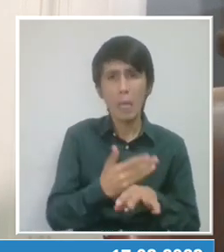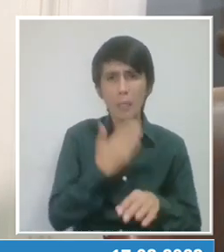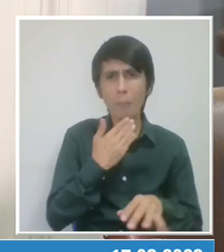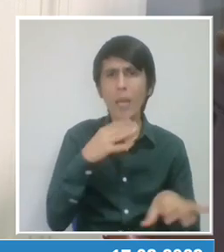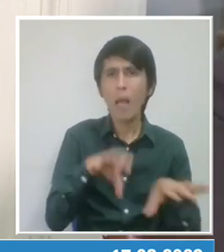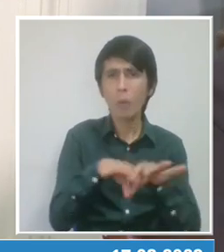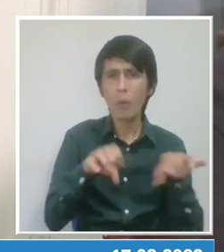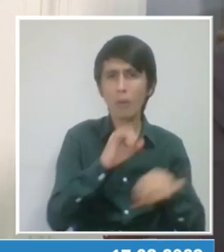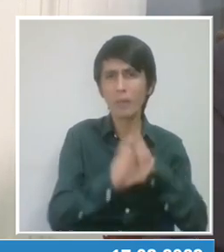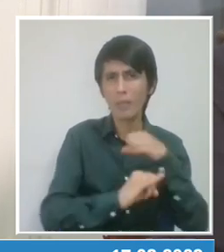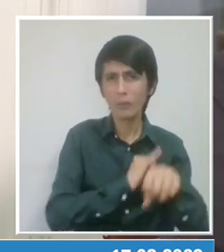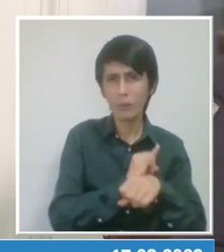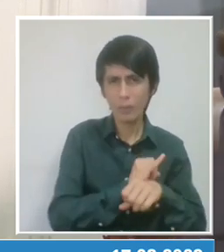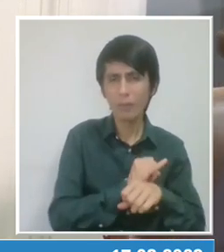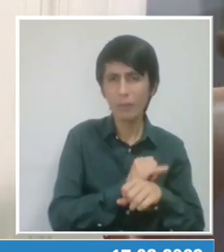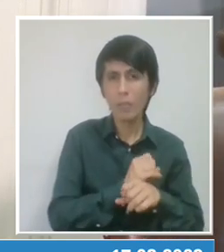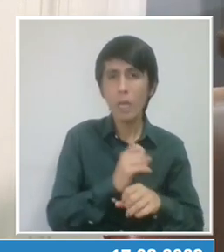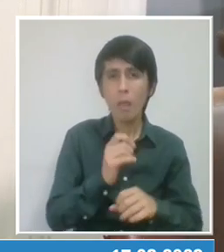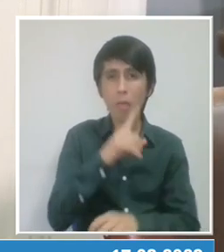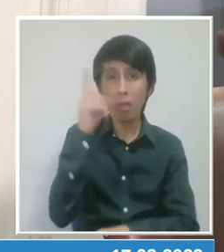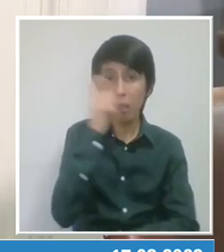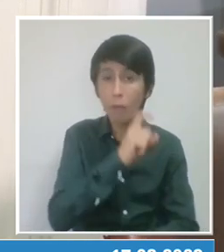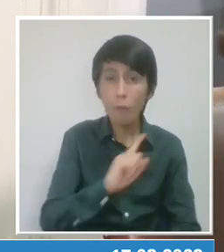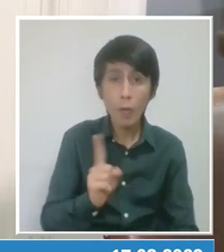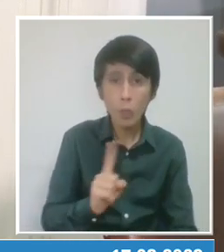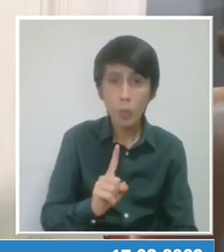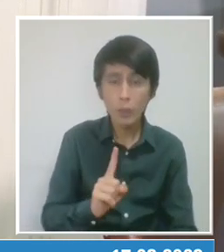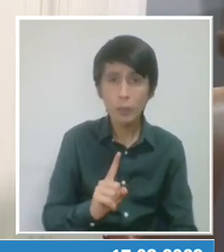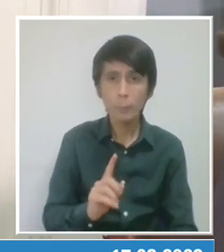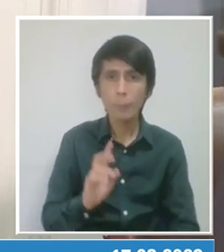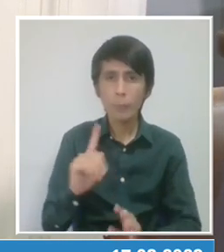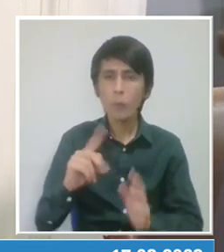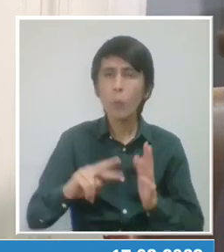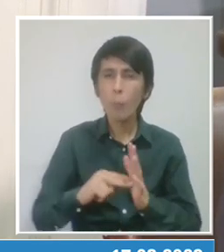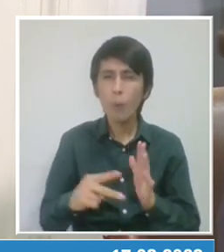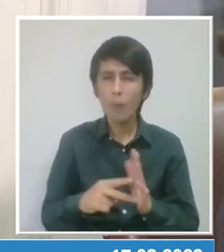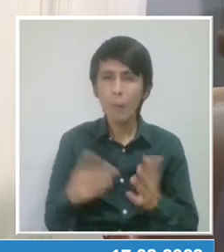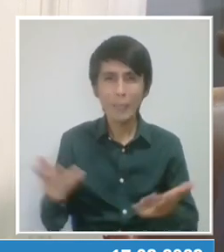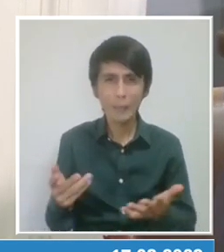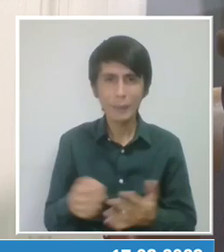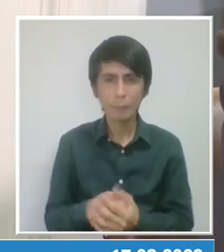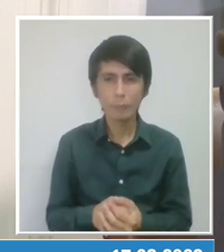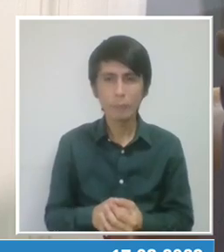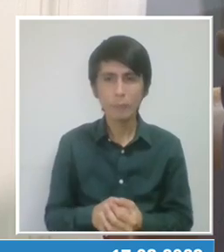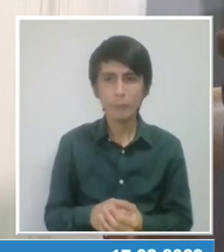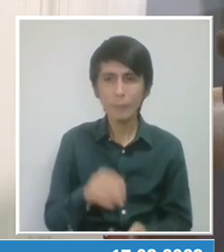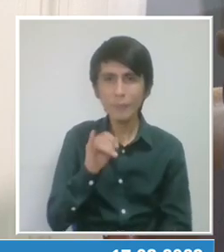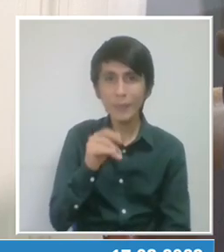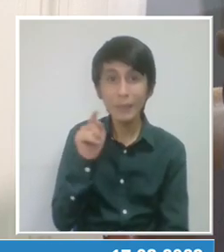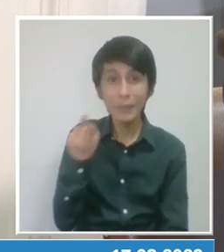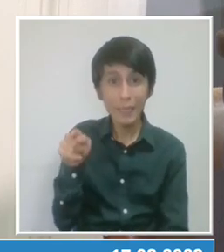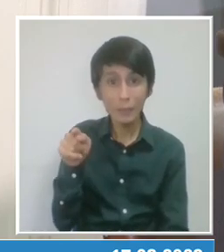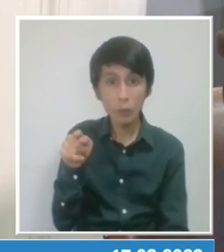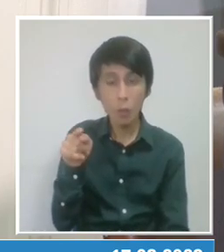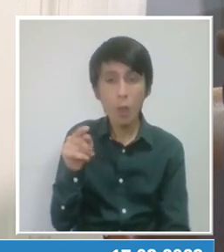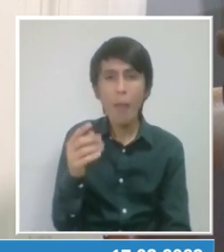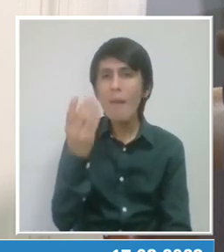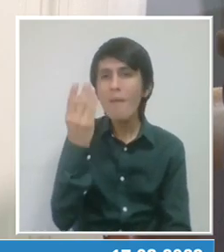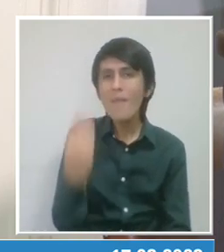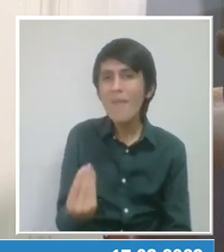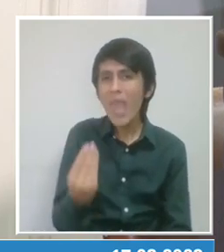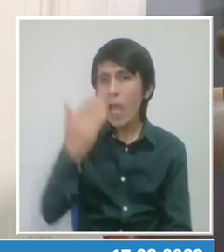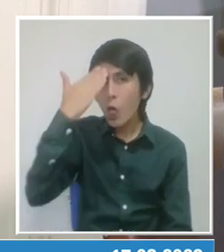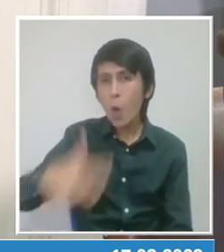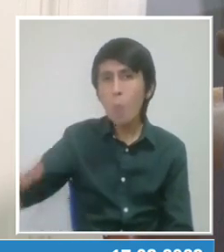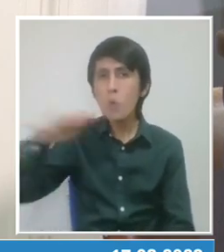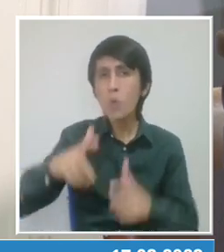es difícil. El problema está en si acaso uno razona en función del bien común. Y este es un